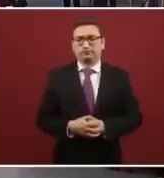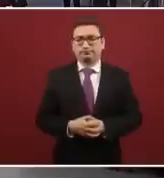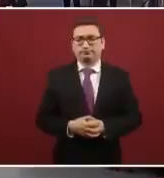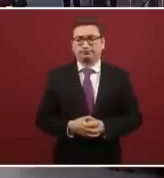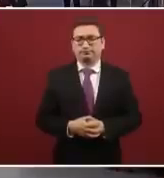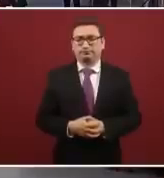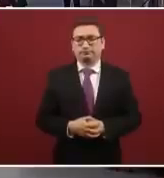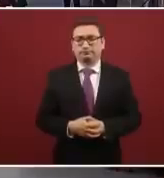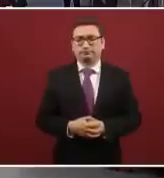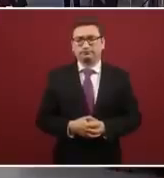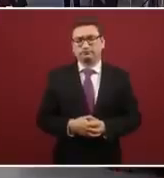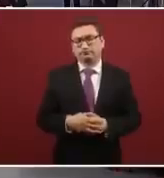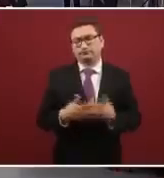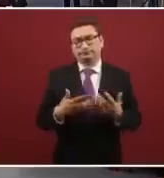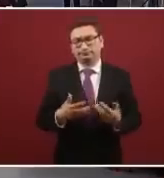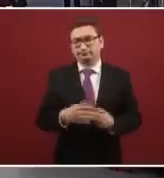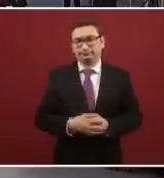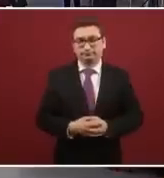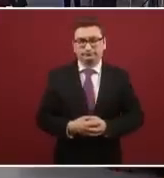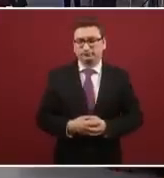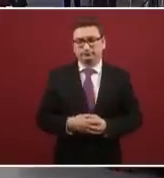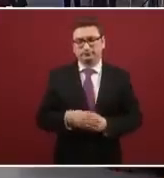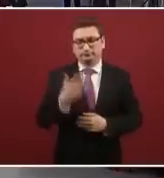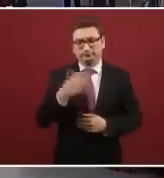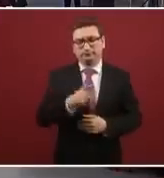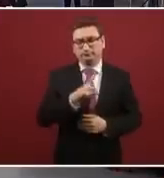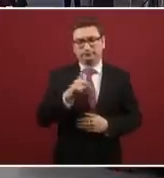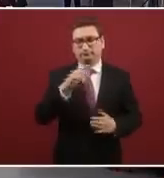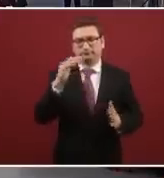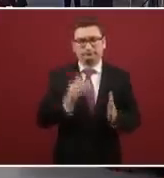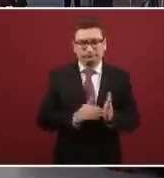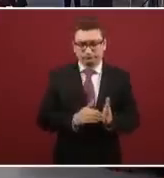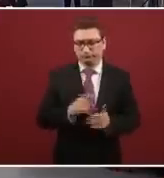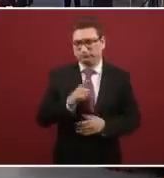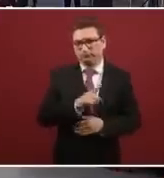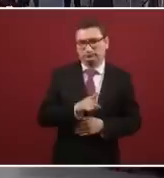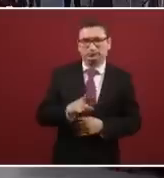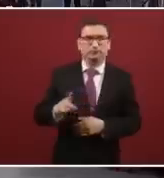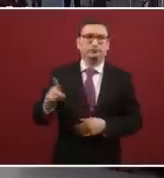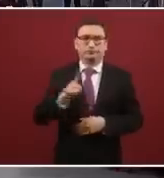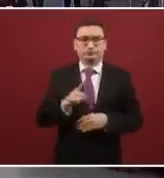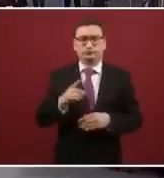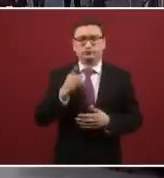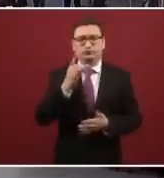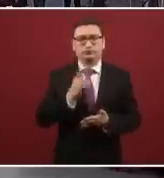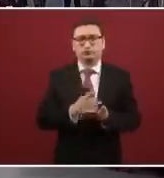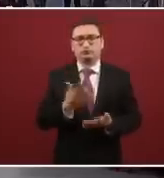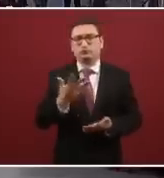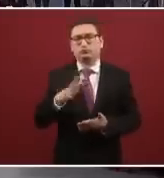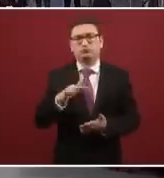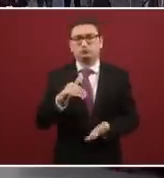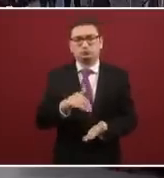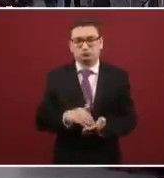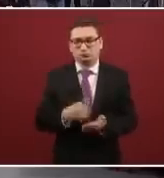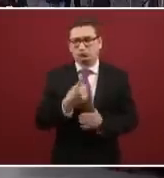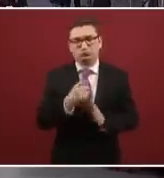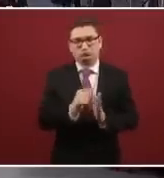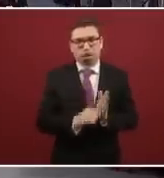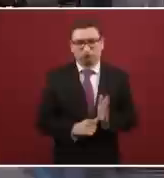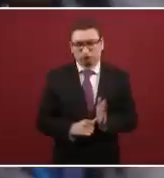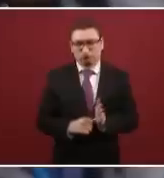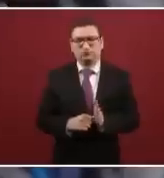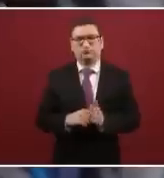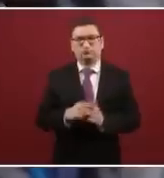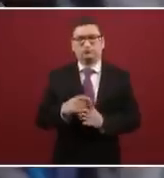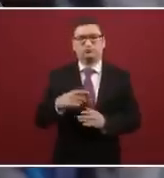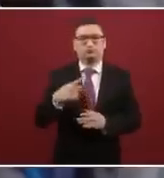Al final de cuentas, bueno, de los 100,000 pesos, ellos nada más se quedan con 10,000 pesos al mes y entre